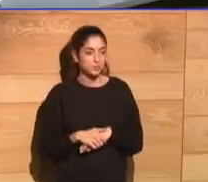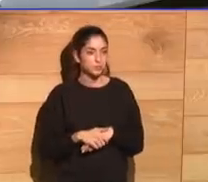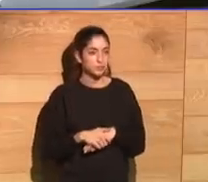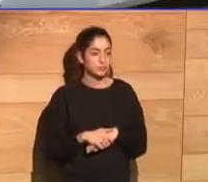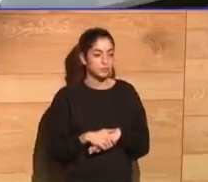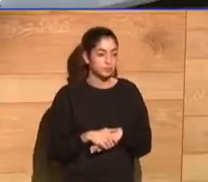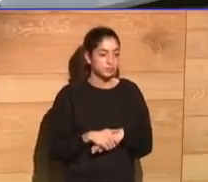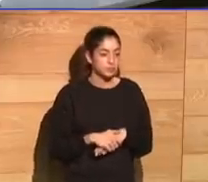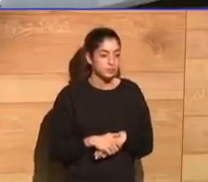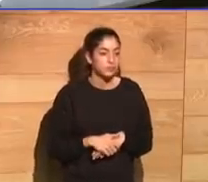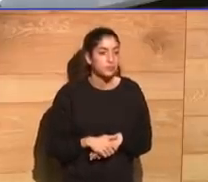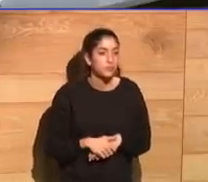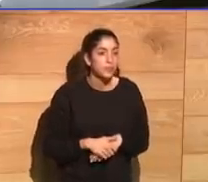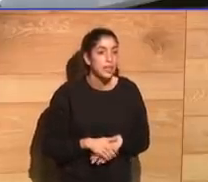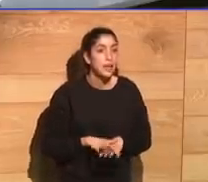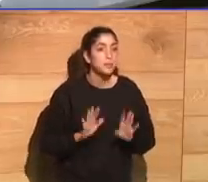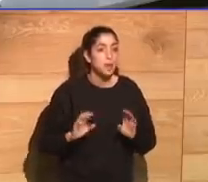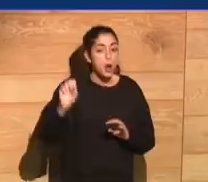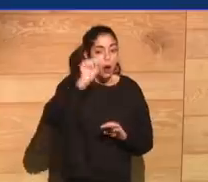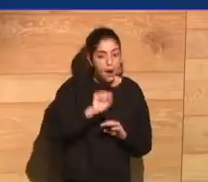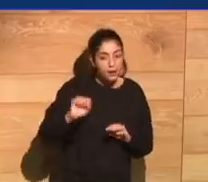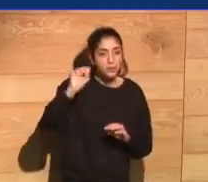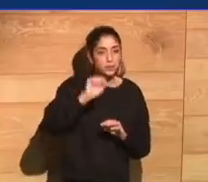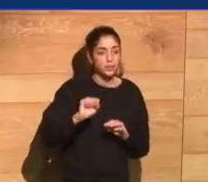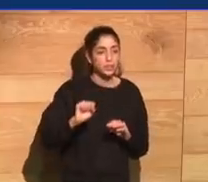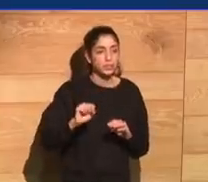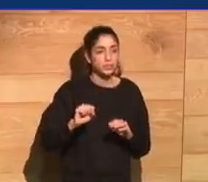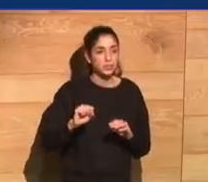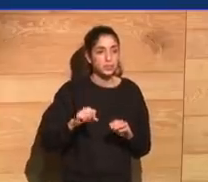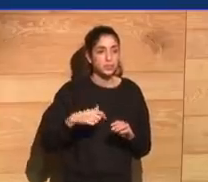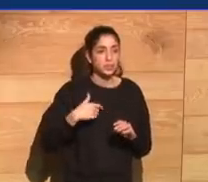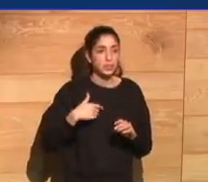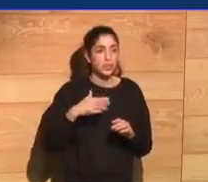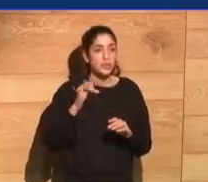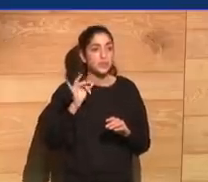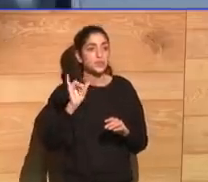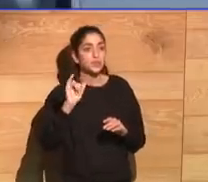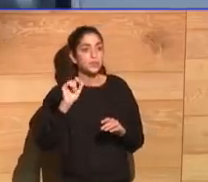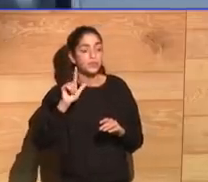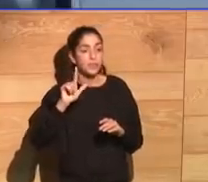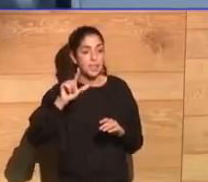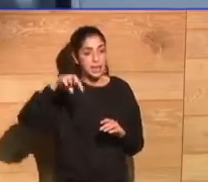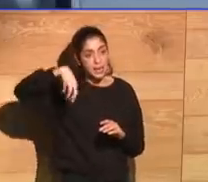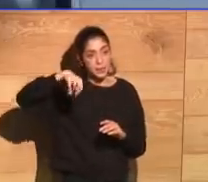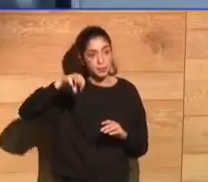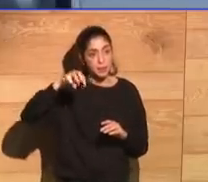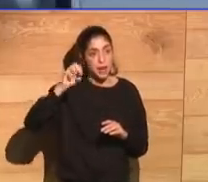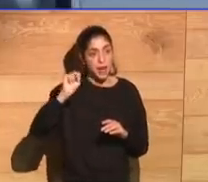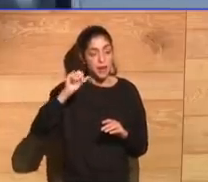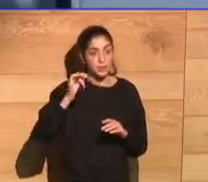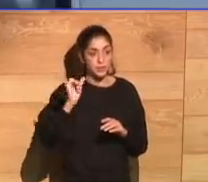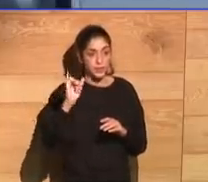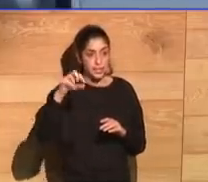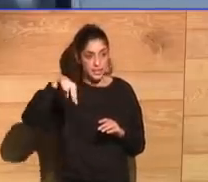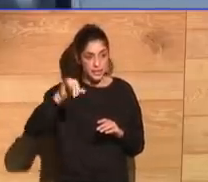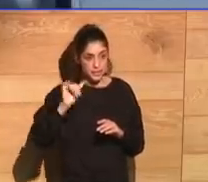y de hecho, durante muchos años... Y porque el crítico no tenía Film Affinity, le pone un 2. Durante muchos años usaba el ejemplo de Superman 2